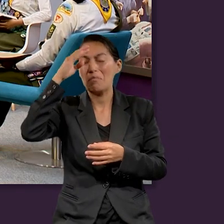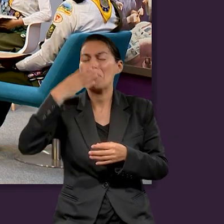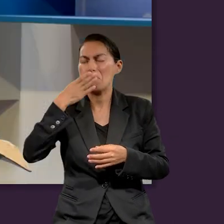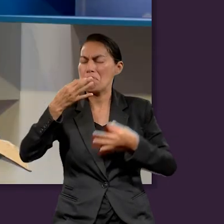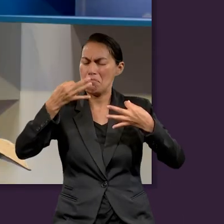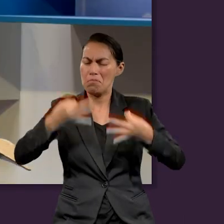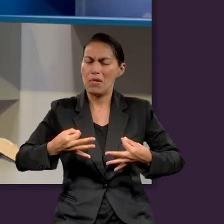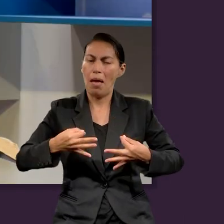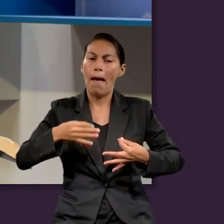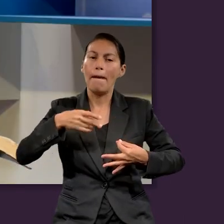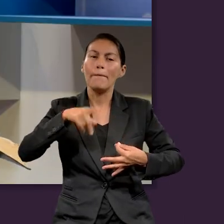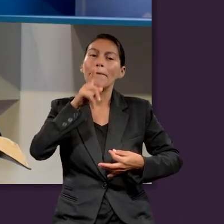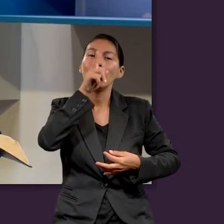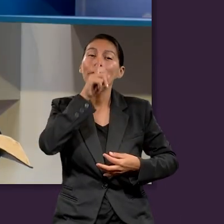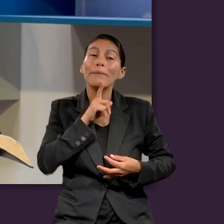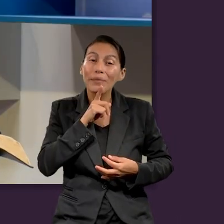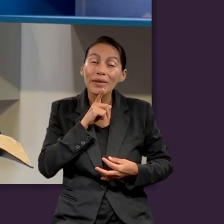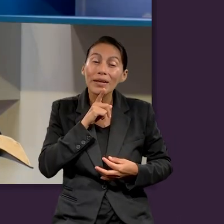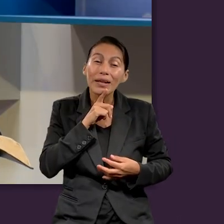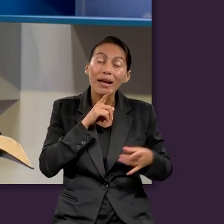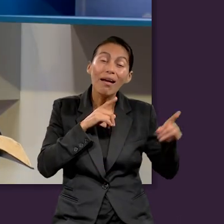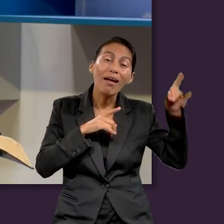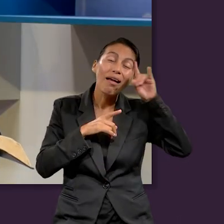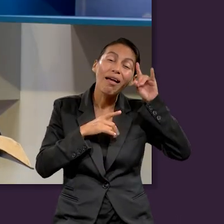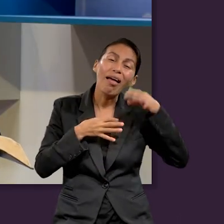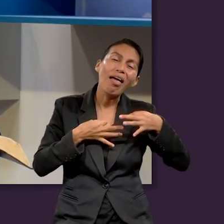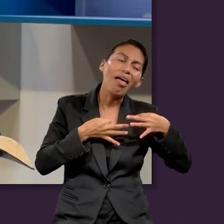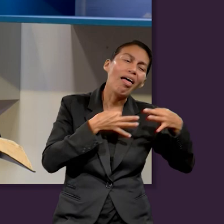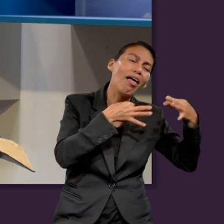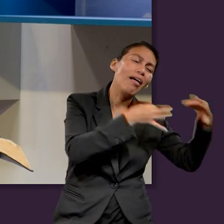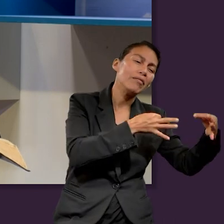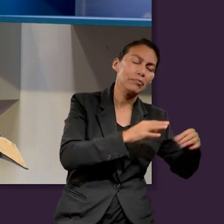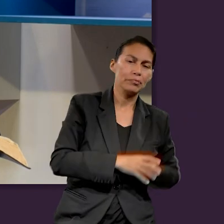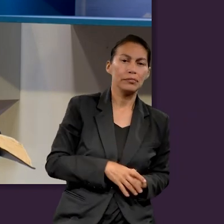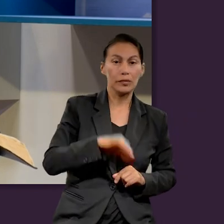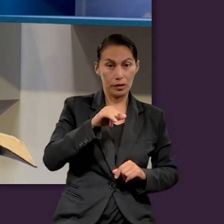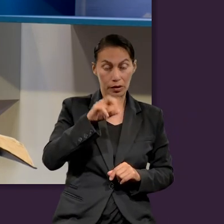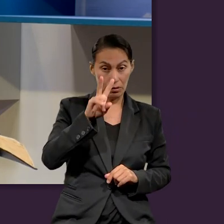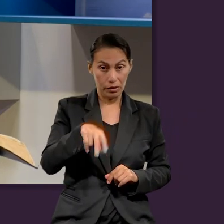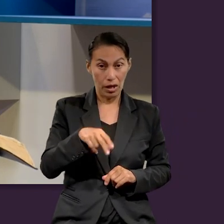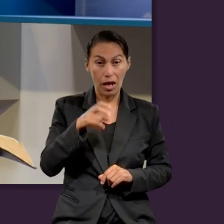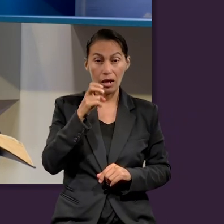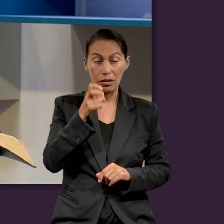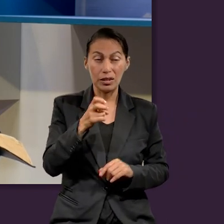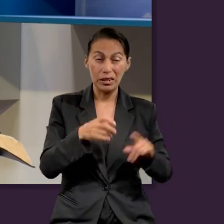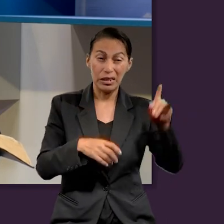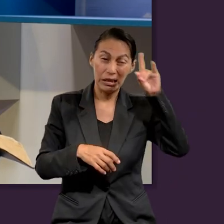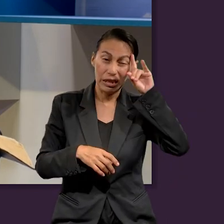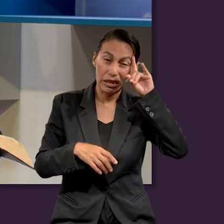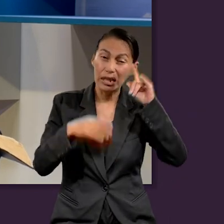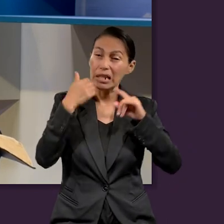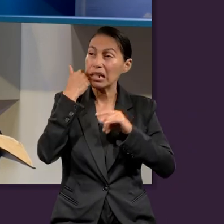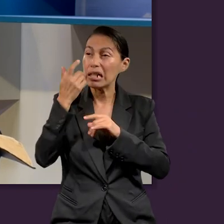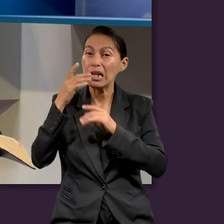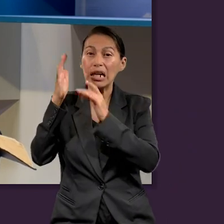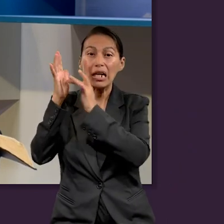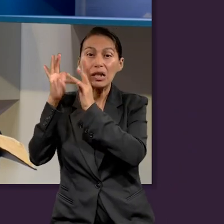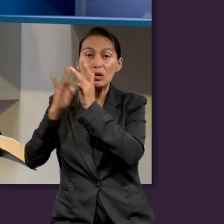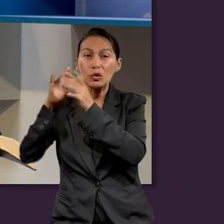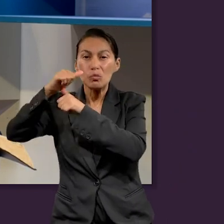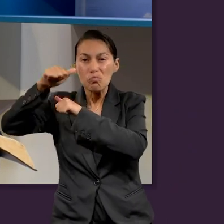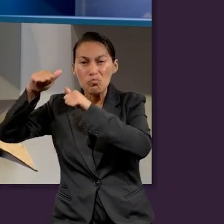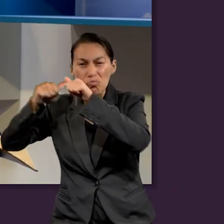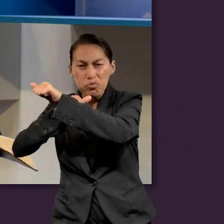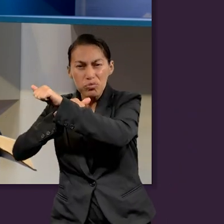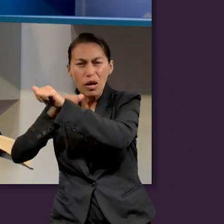que que hace el enemigo es que intenta usurpar el mismo trono de Dios y